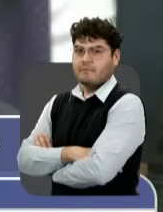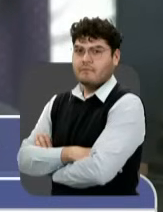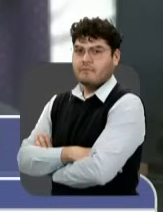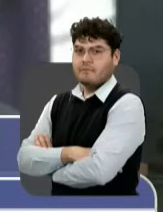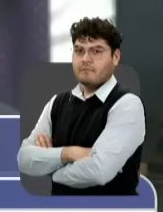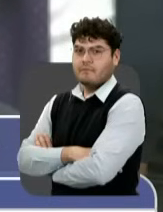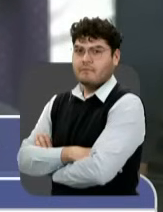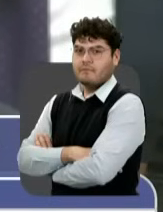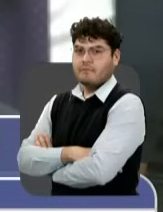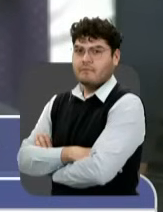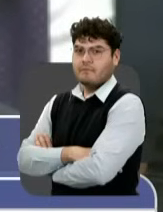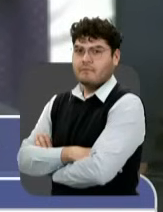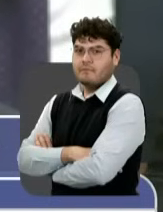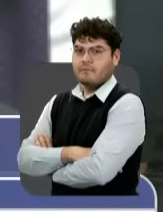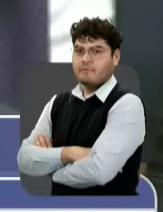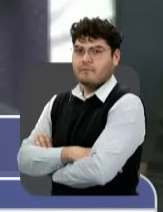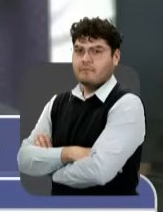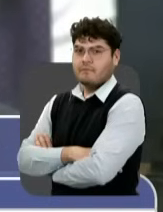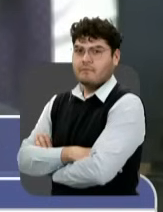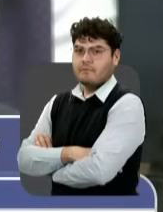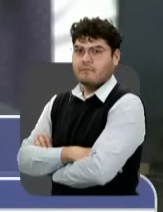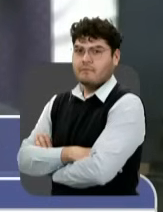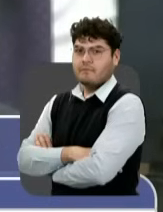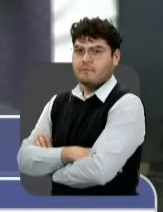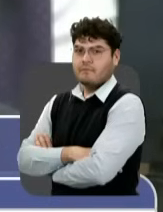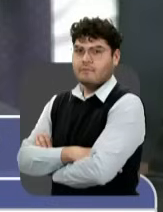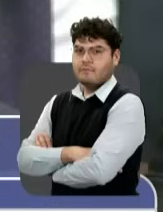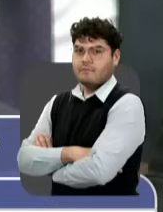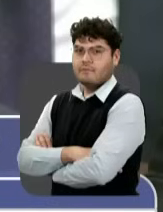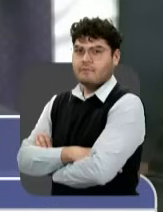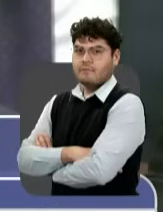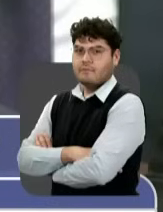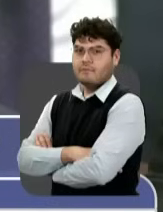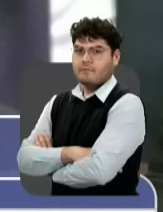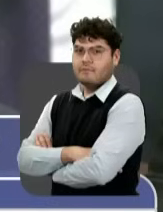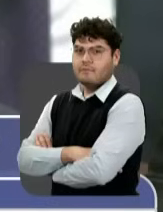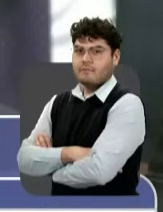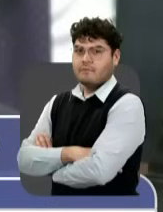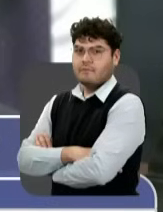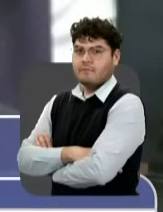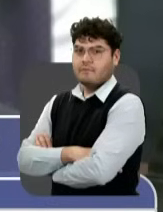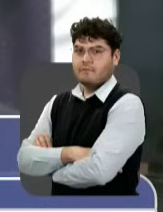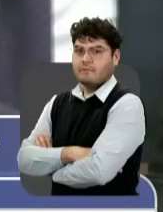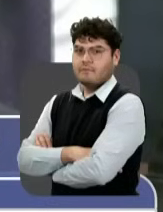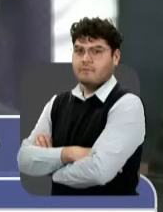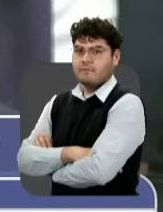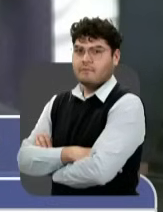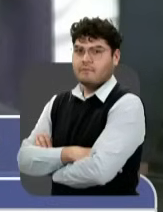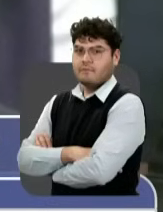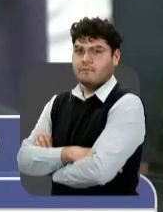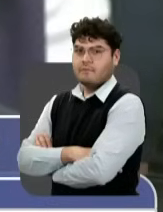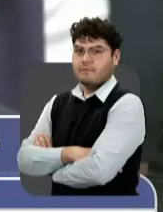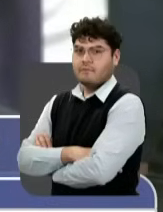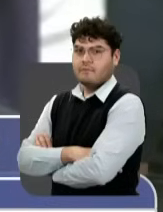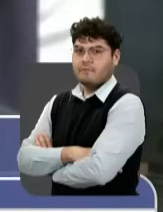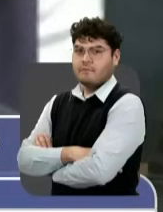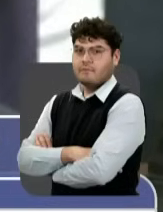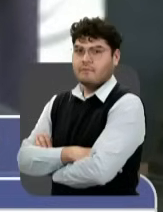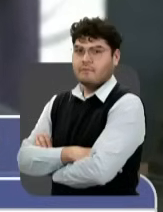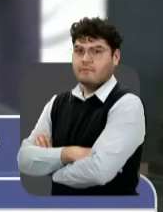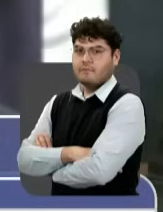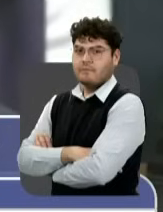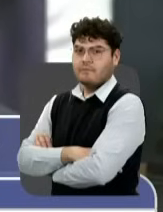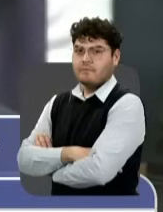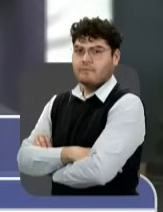tiene acceso a la banca no es noticia. Pero cuando el abogado del Ministerio del Interior, de importantísimas causas, no tiene acceso a la banca, esto